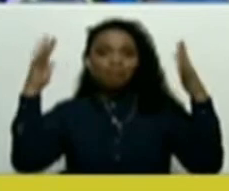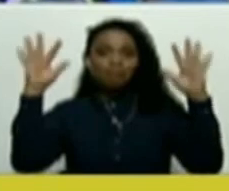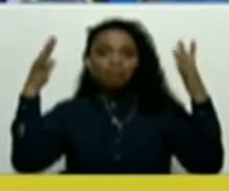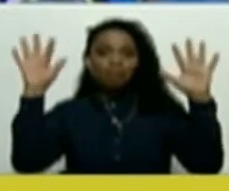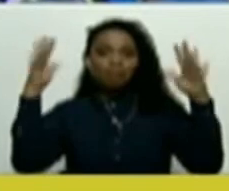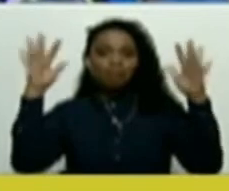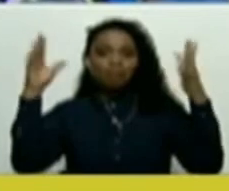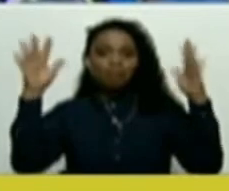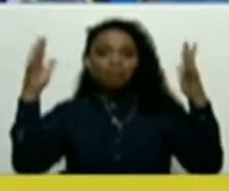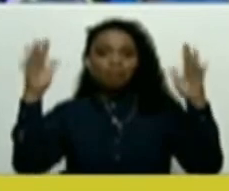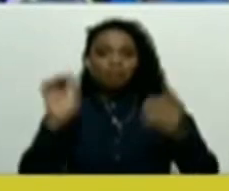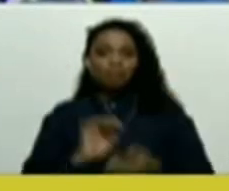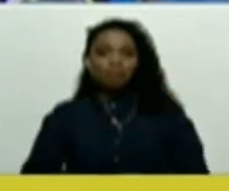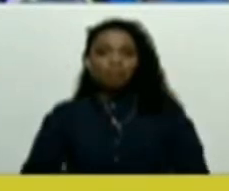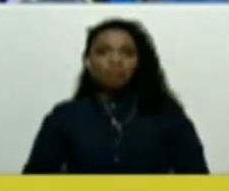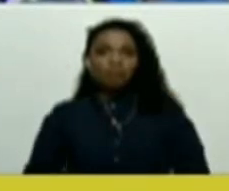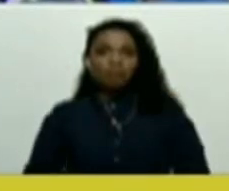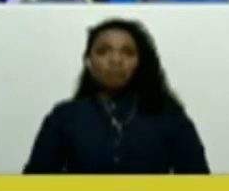And